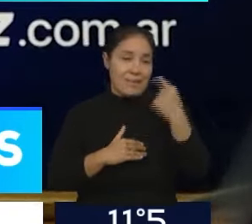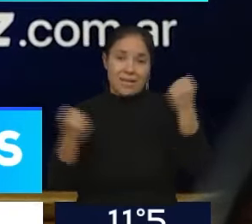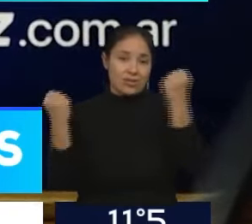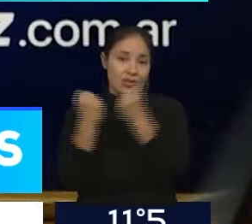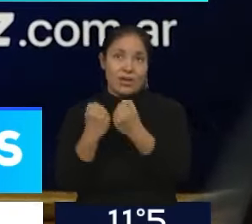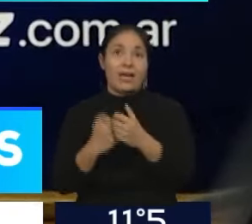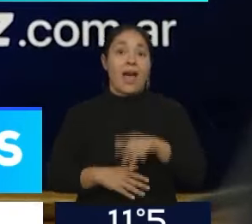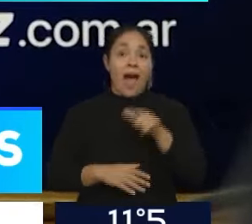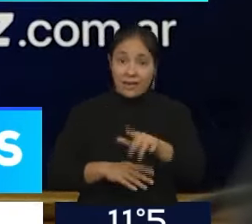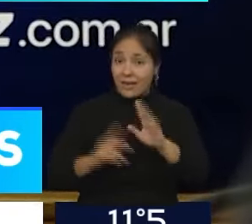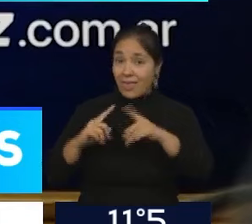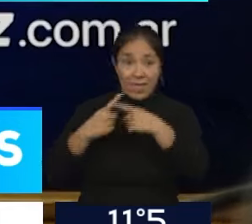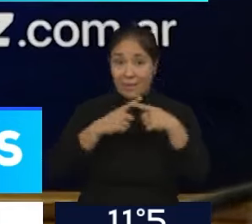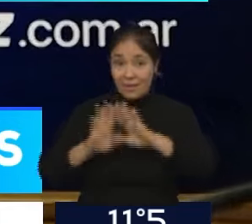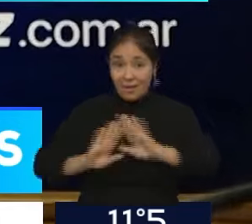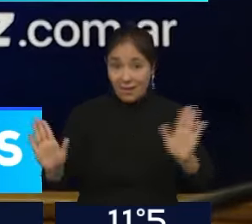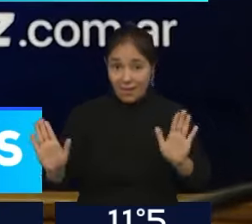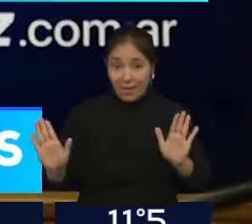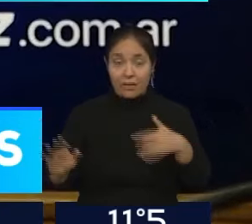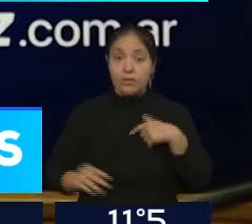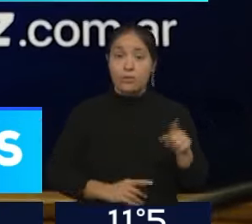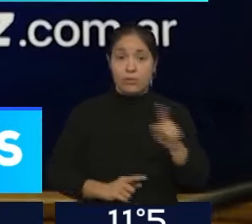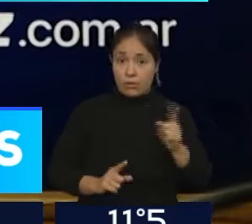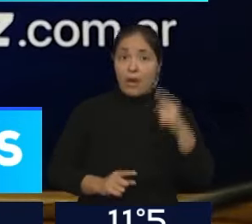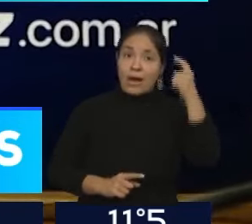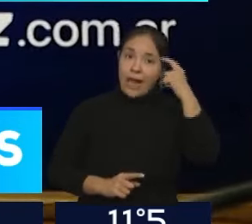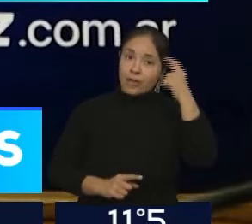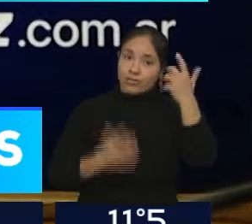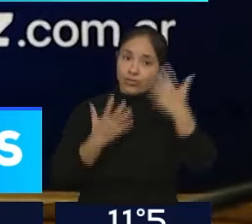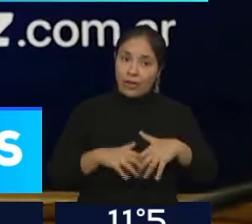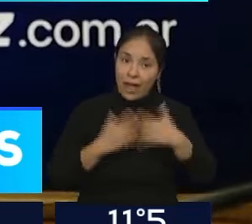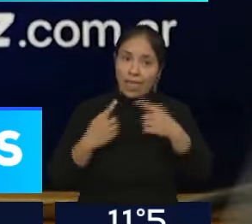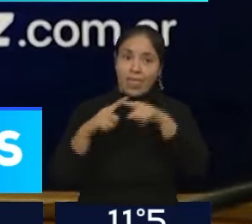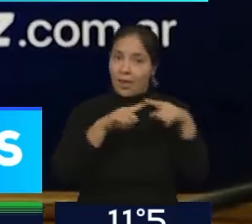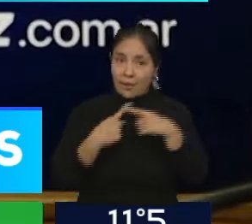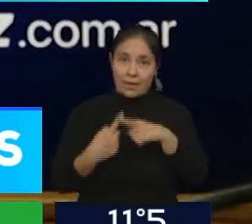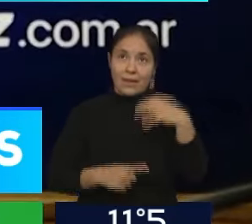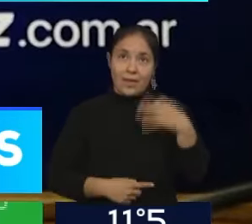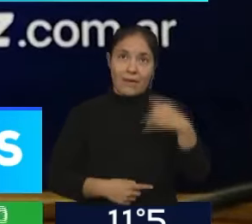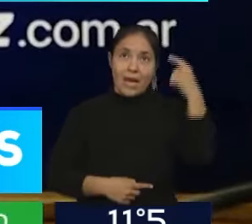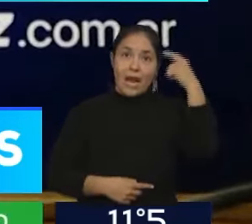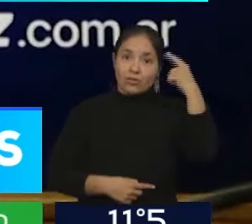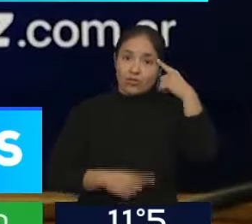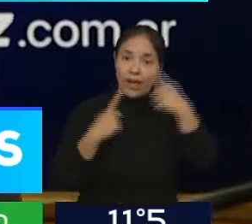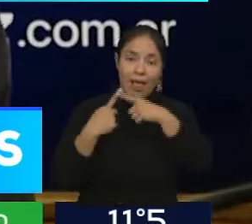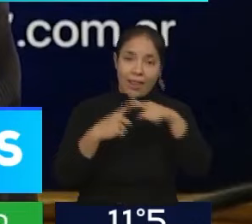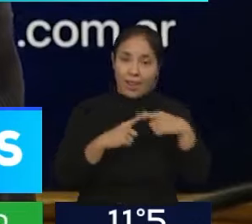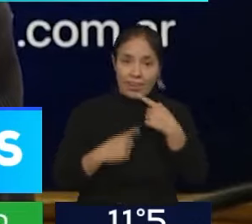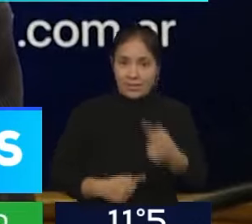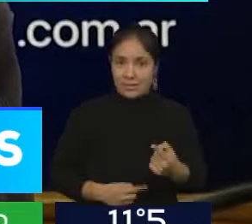se cierra la discusión? No se cierra la discusión. Hay que ser racional en los debates. La racionalidad indica que